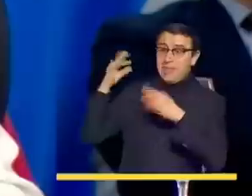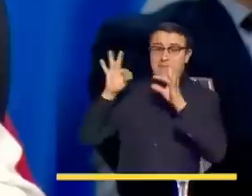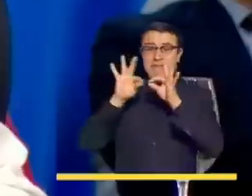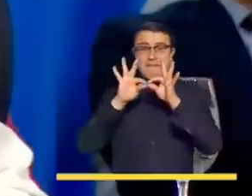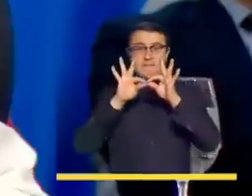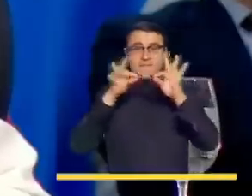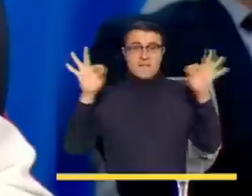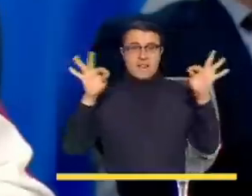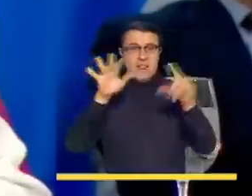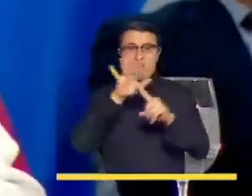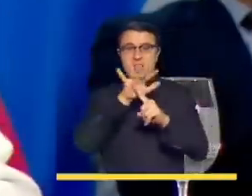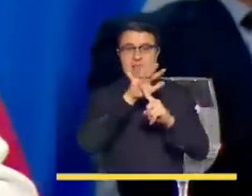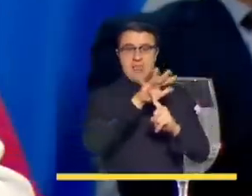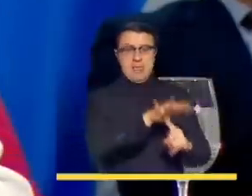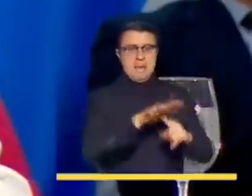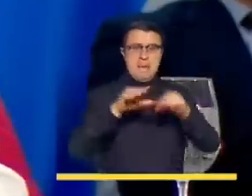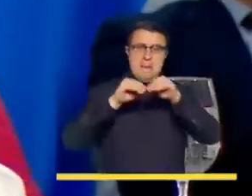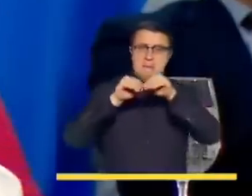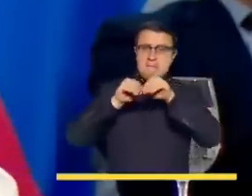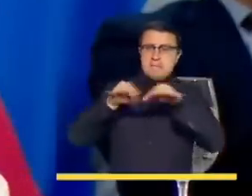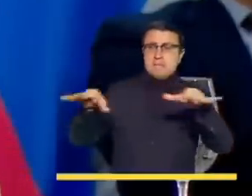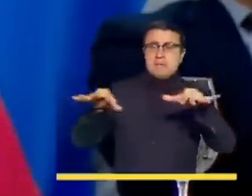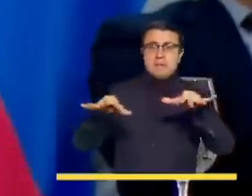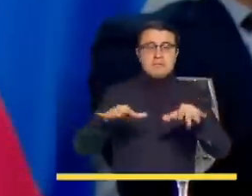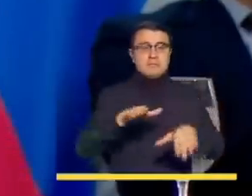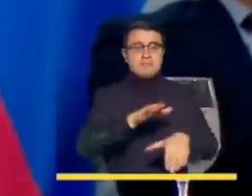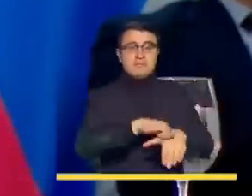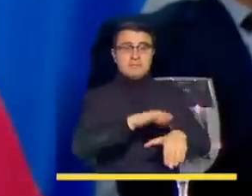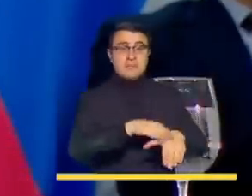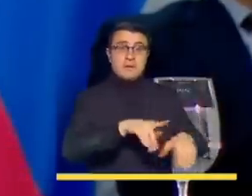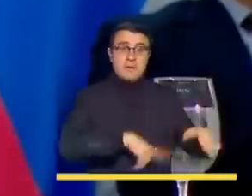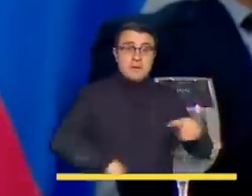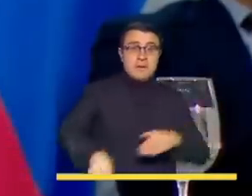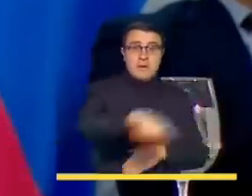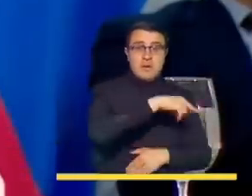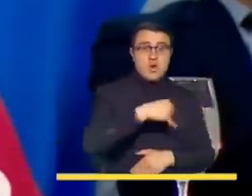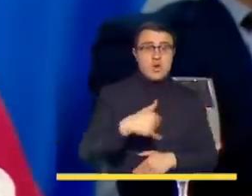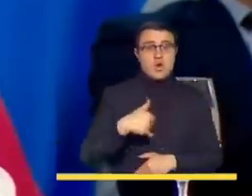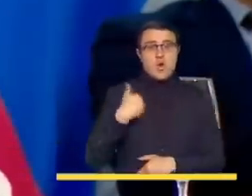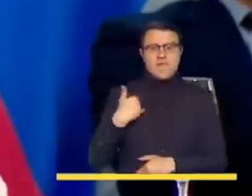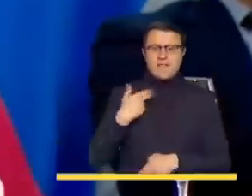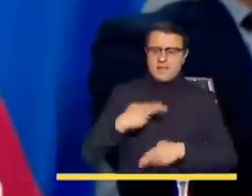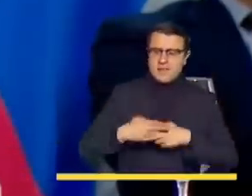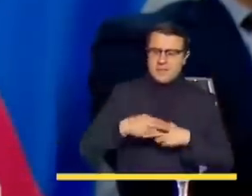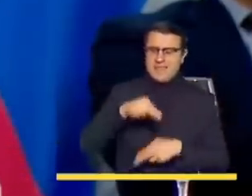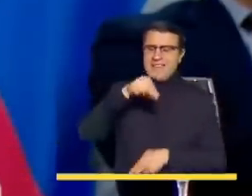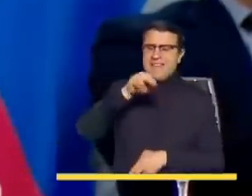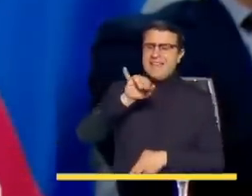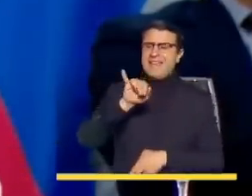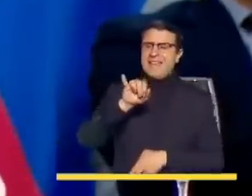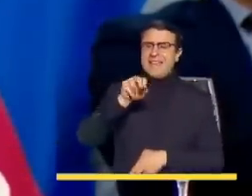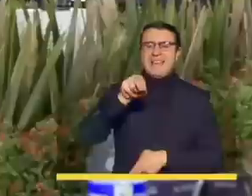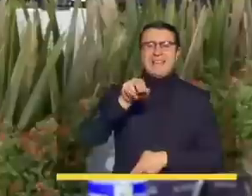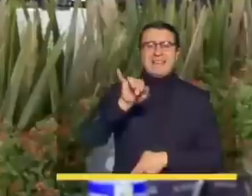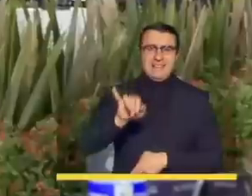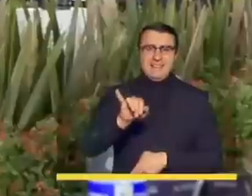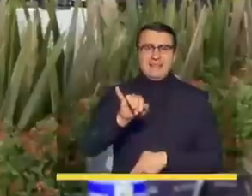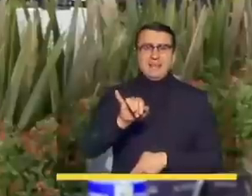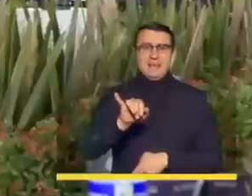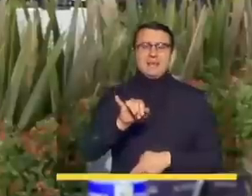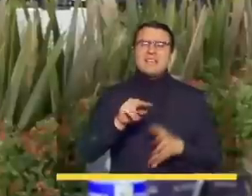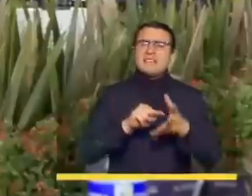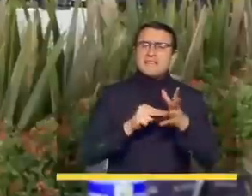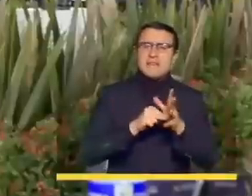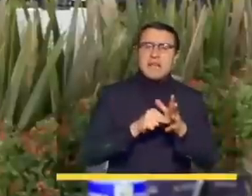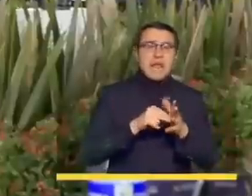frase discriminatoria de llamarle a los jóvenes ninis, que ni estudian ni